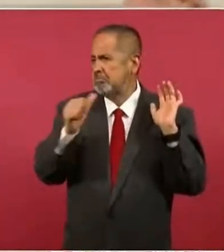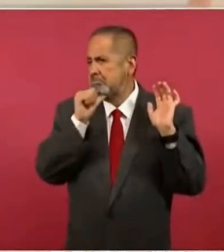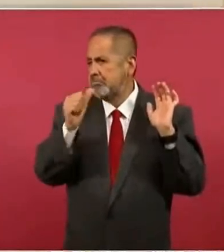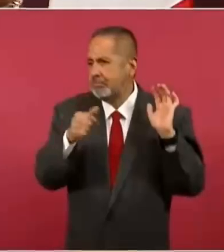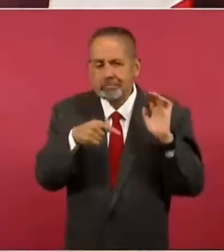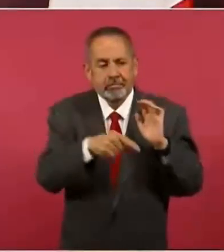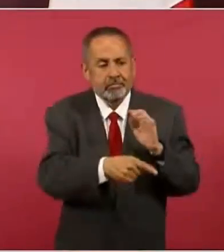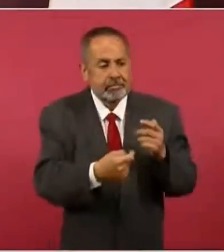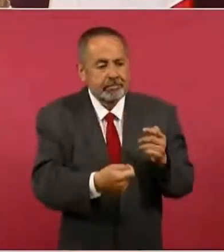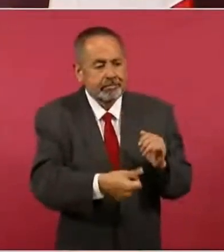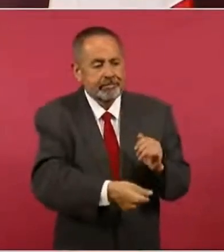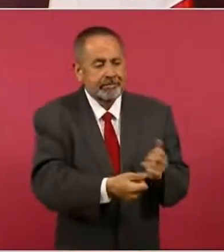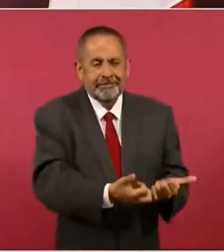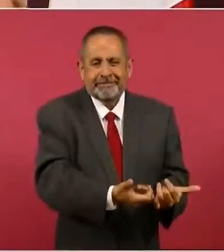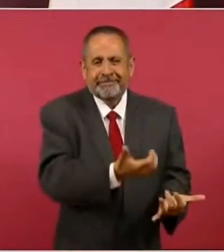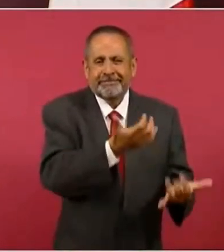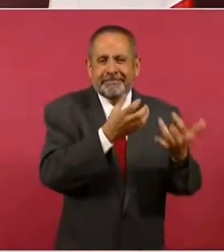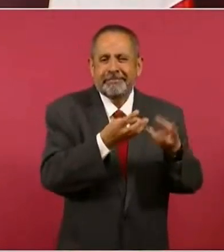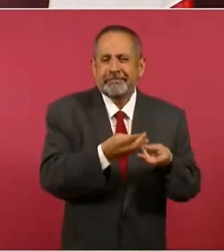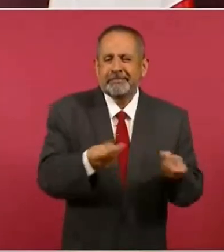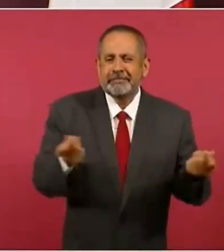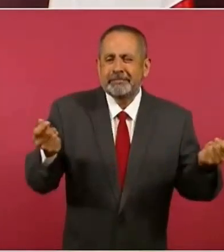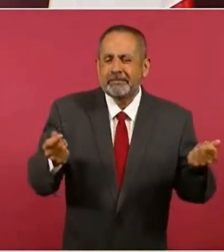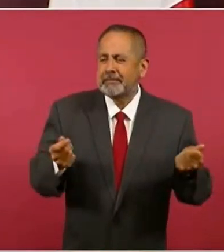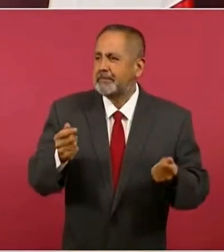no hubieran evidencias